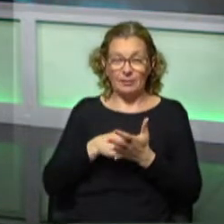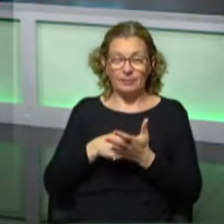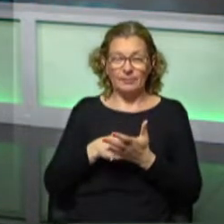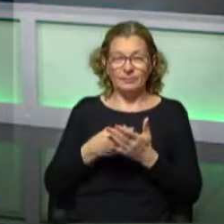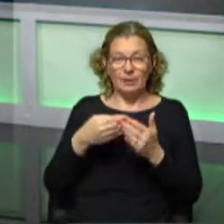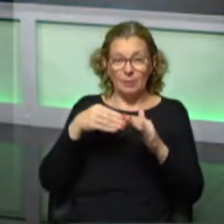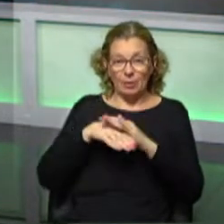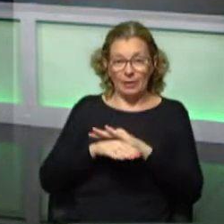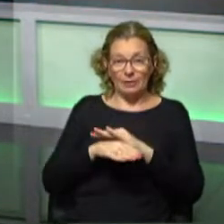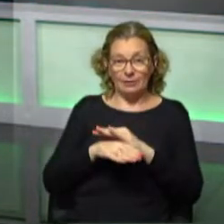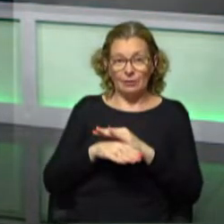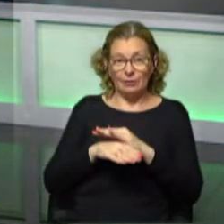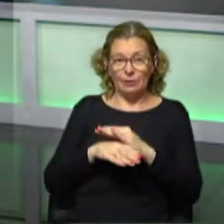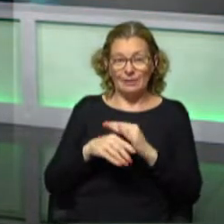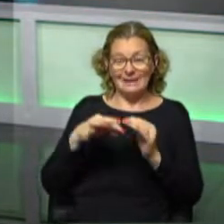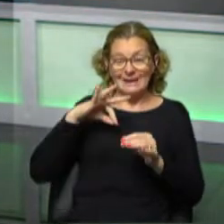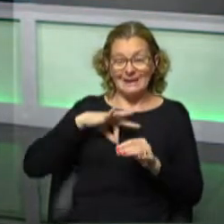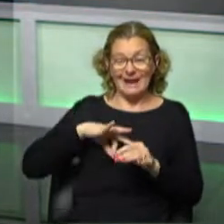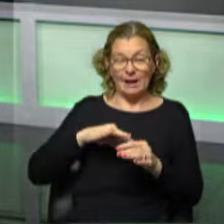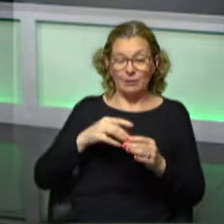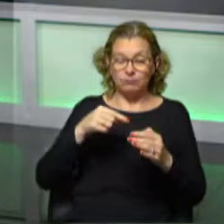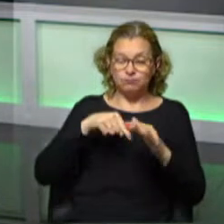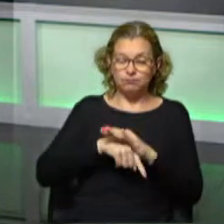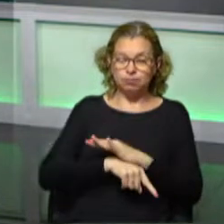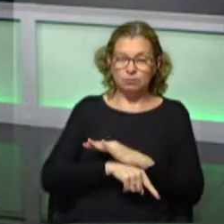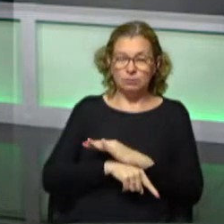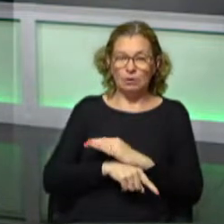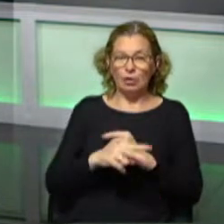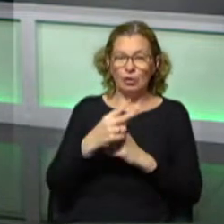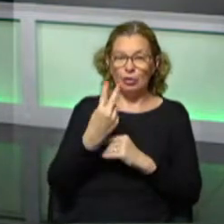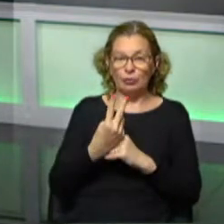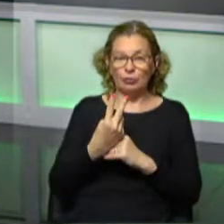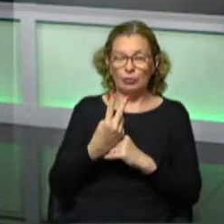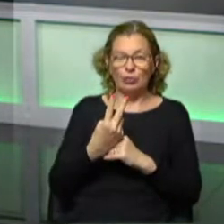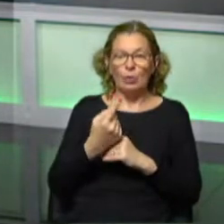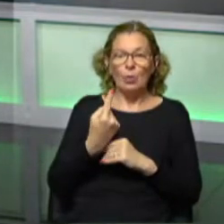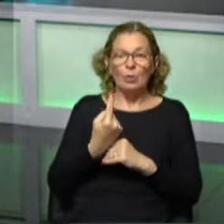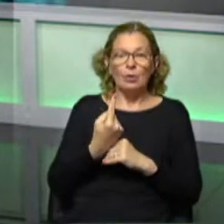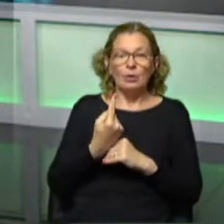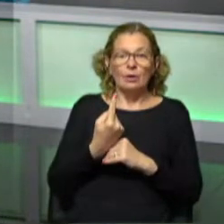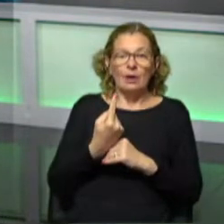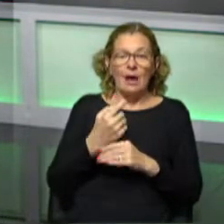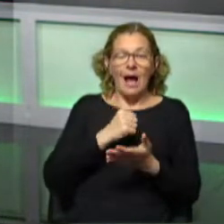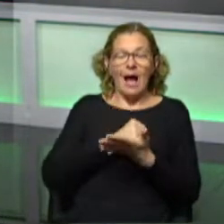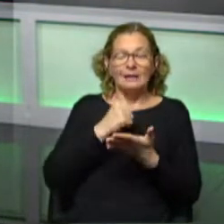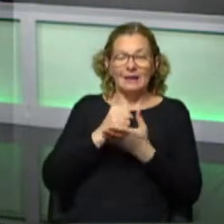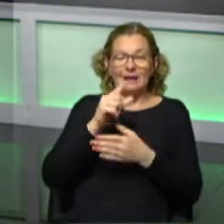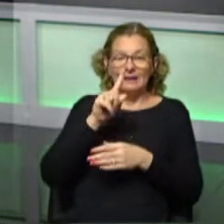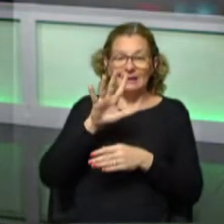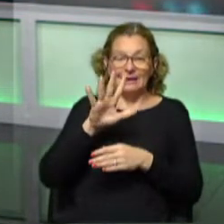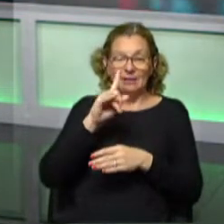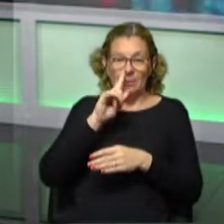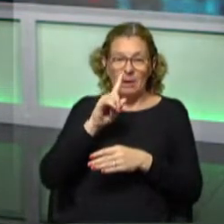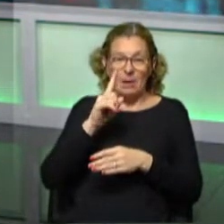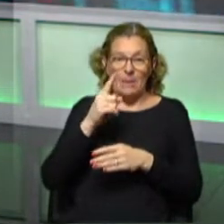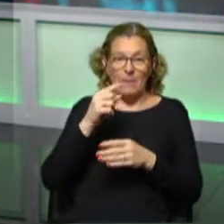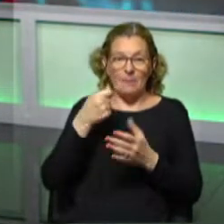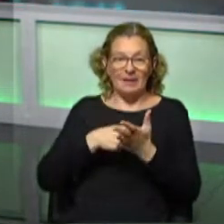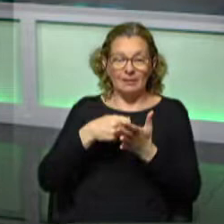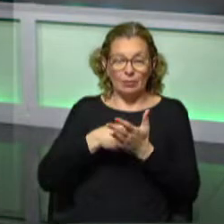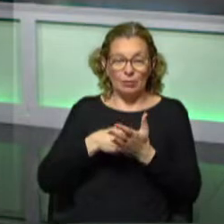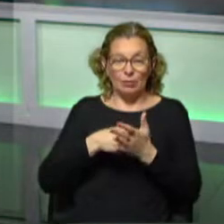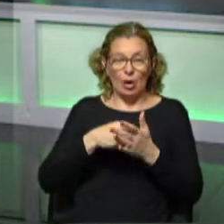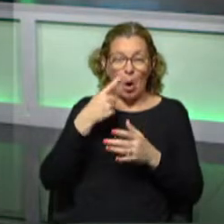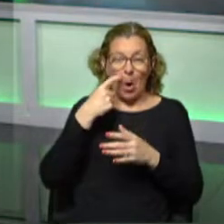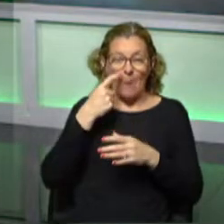dentro del universo de salario sumergidos tenemos dos cortes tenemos un corte que va hasta los 15 mil pesos si bien en el caso de los hombres hay un